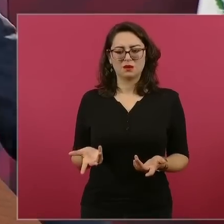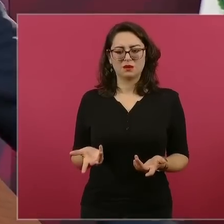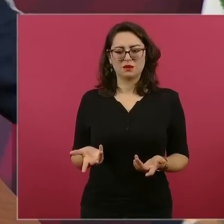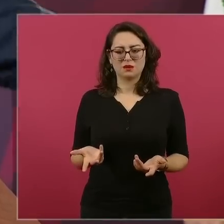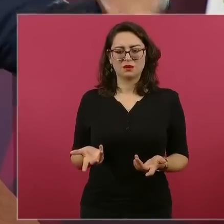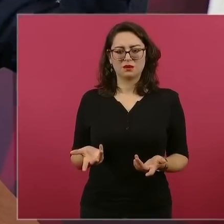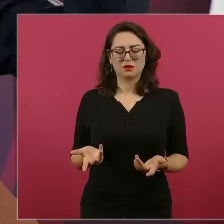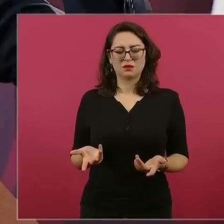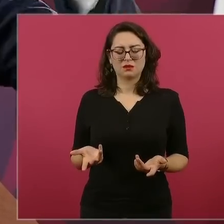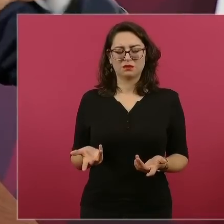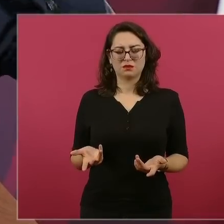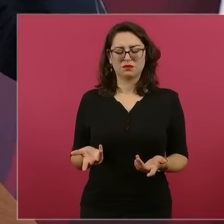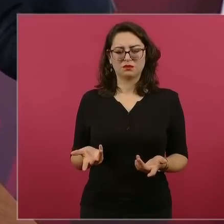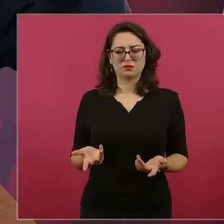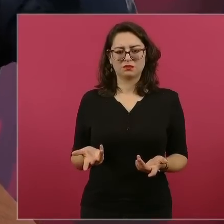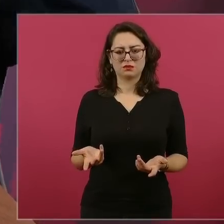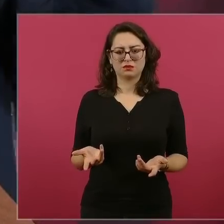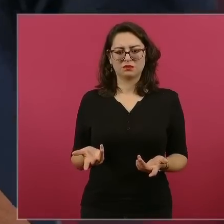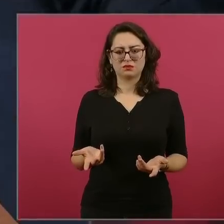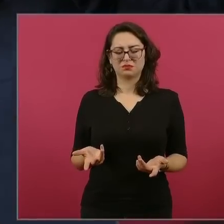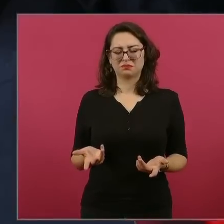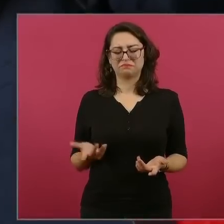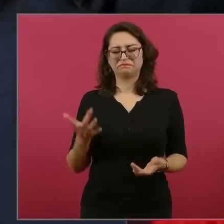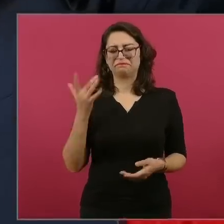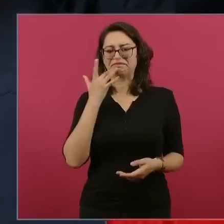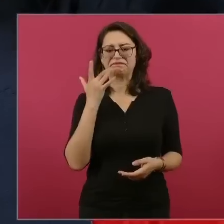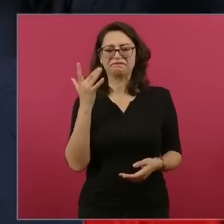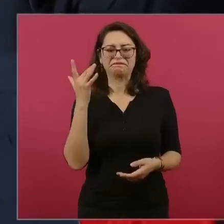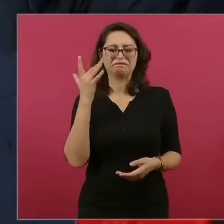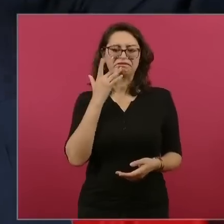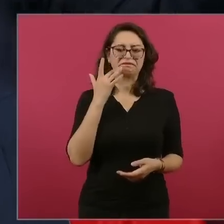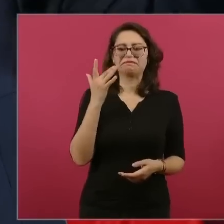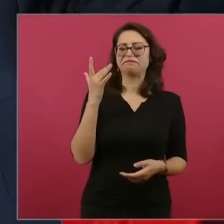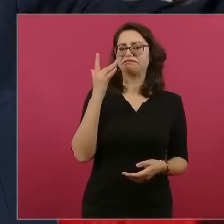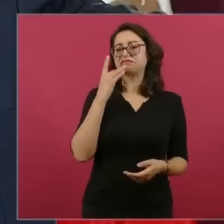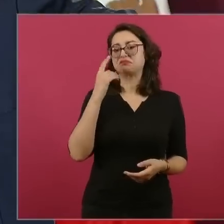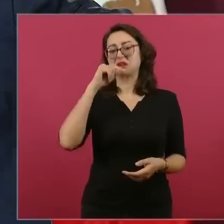y toda la parafernalia